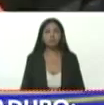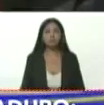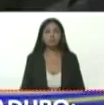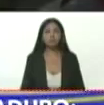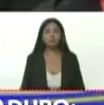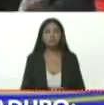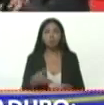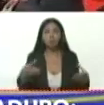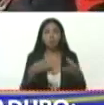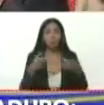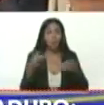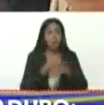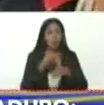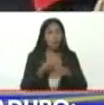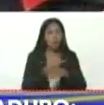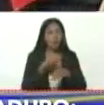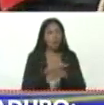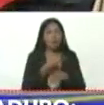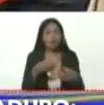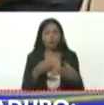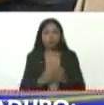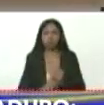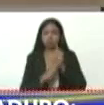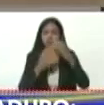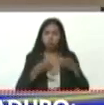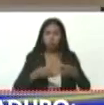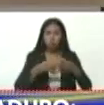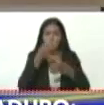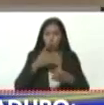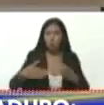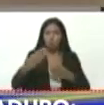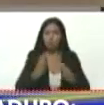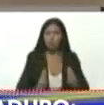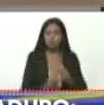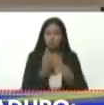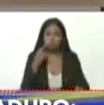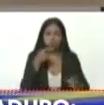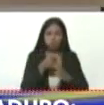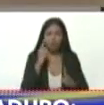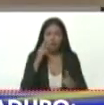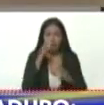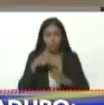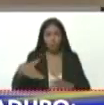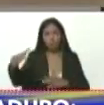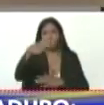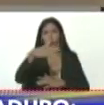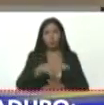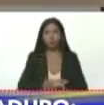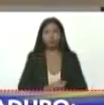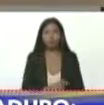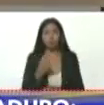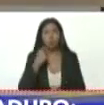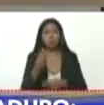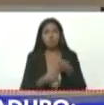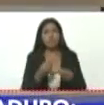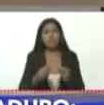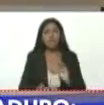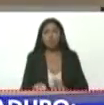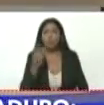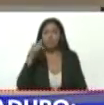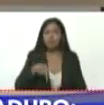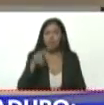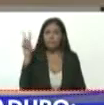Un equipo de gobierno, gobernando junto al pueblo, con el pueblo y para el pueblo. Bueno, hoy ha sucedido algo muy